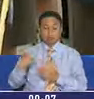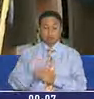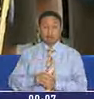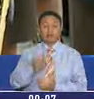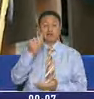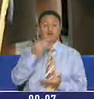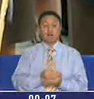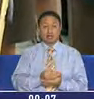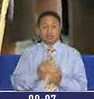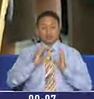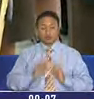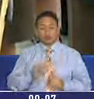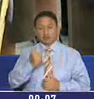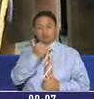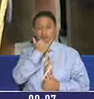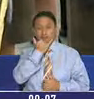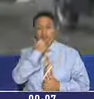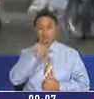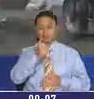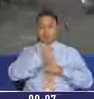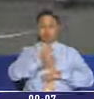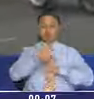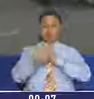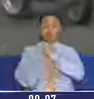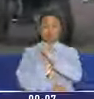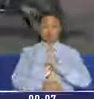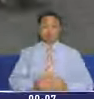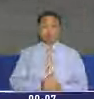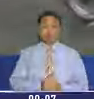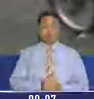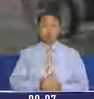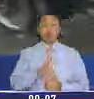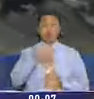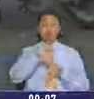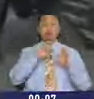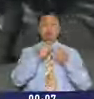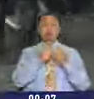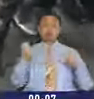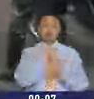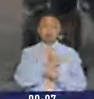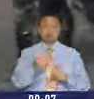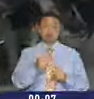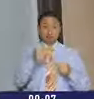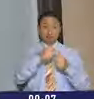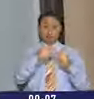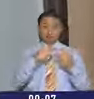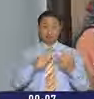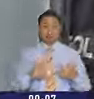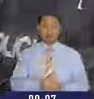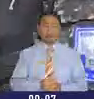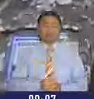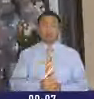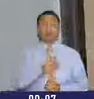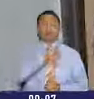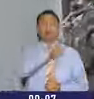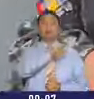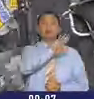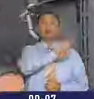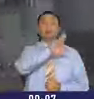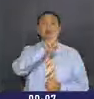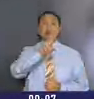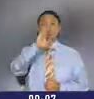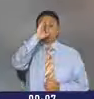ilegal, mala conducta, sentencia de tribunal de disciplina, violencia intrafamiliar, entre otras inconductas. De los 352